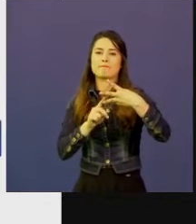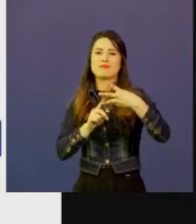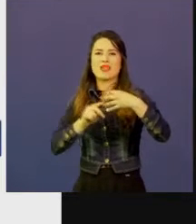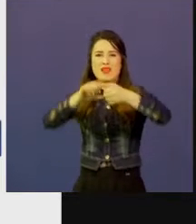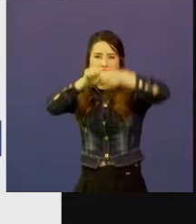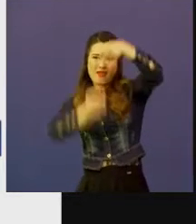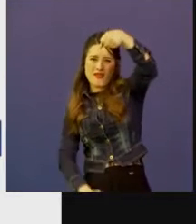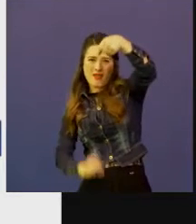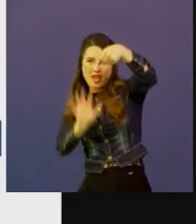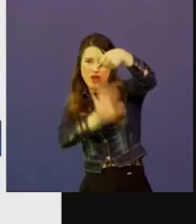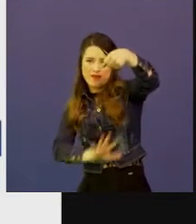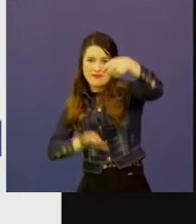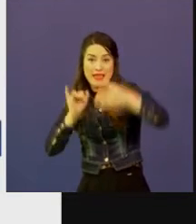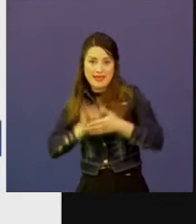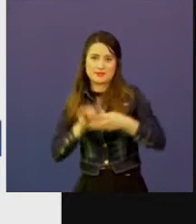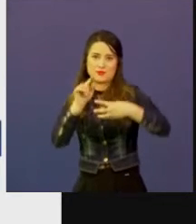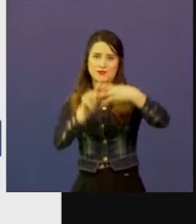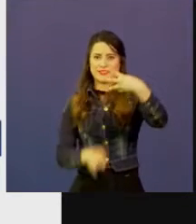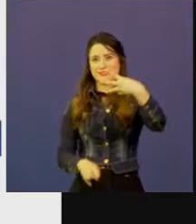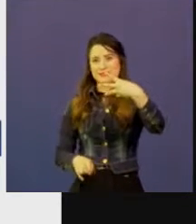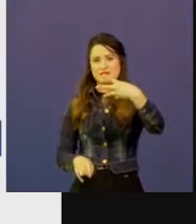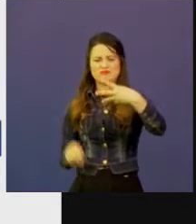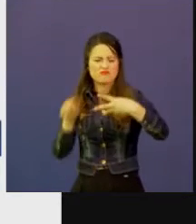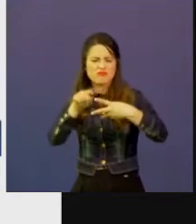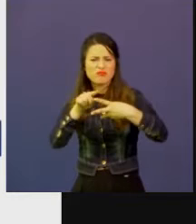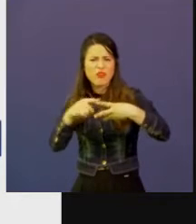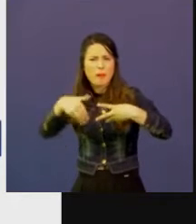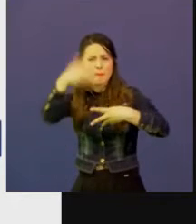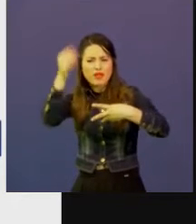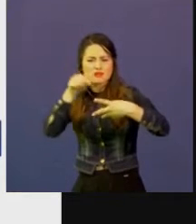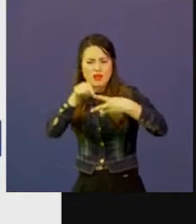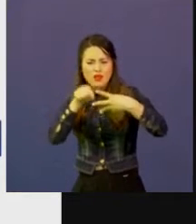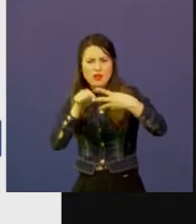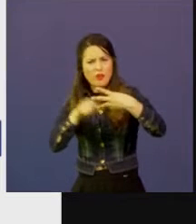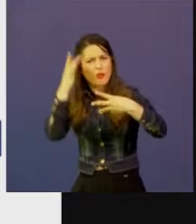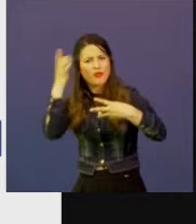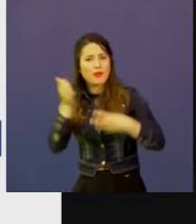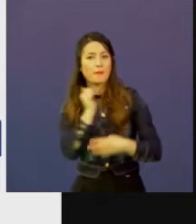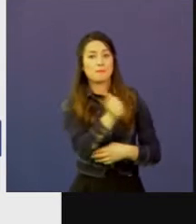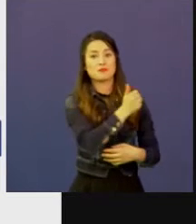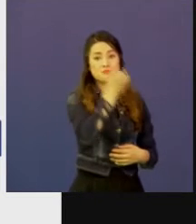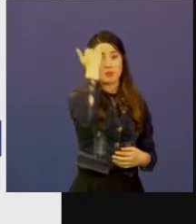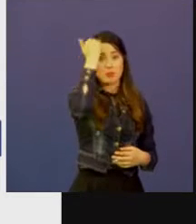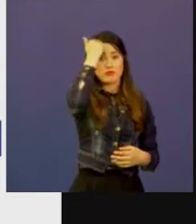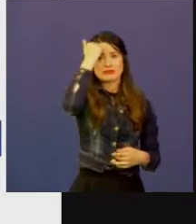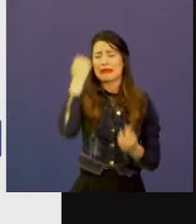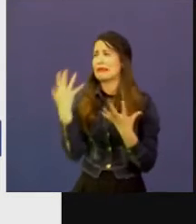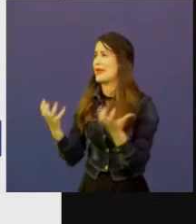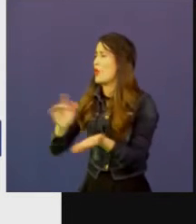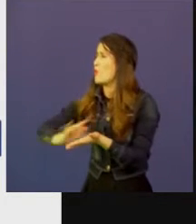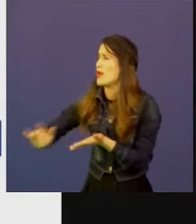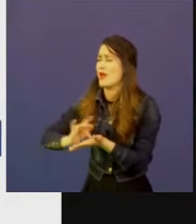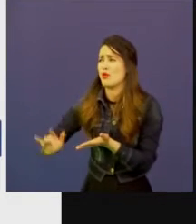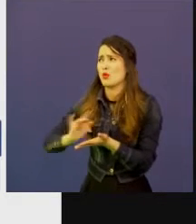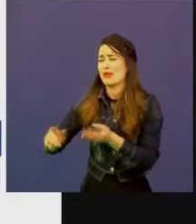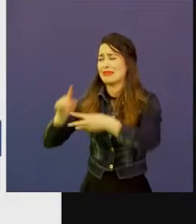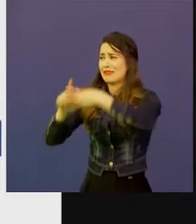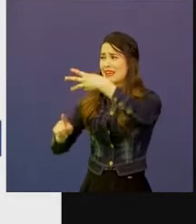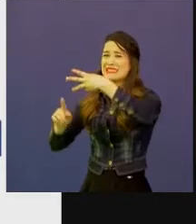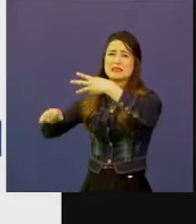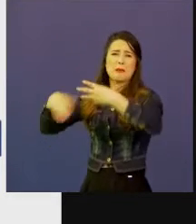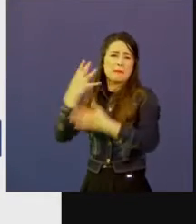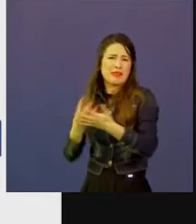existían ciertas necesidades. El trabajo interdisciplinar permitió que los profesores se nutrieran de conocimiento de otras